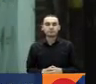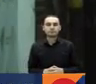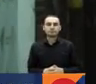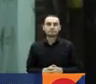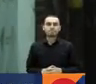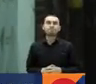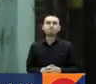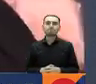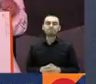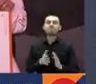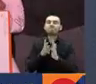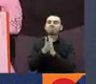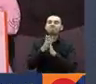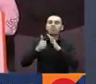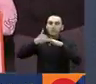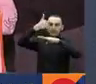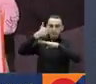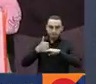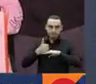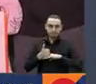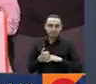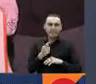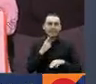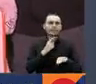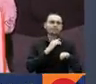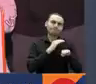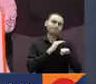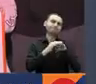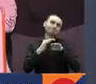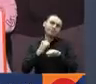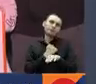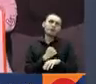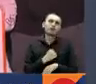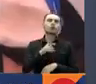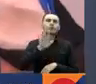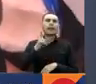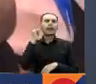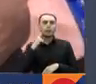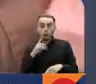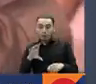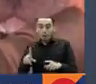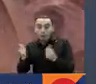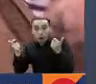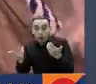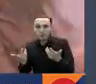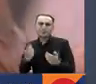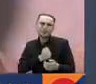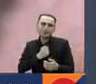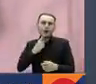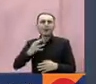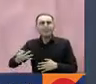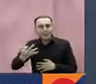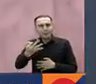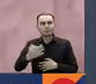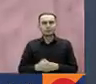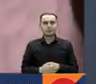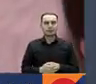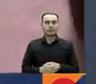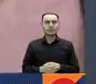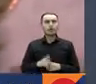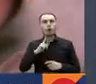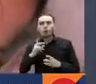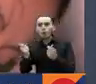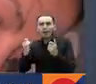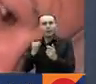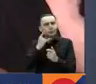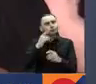Lo que han manifestado también las autoridades e invitan a la ciudadanía a que denuncien cuando su mascota sea hurtada, sea robada o secuestrada. Es la